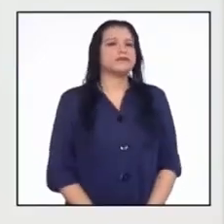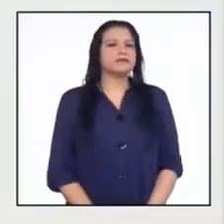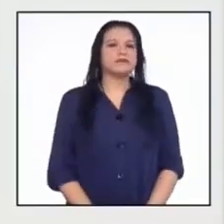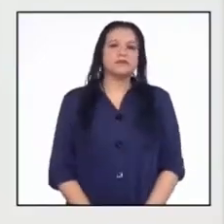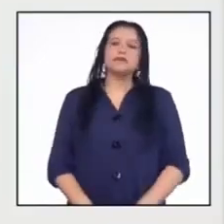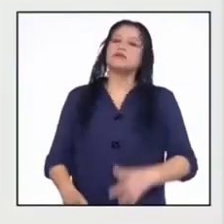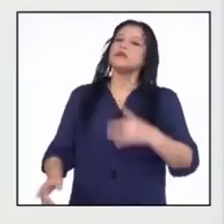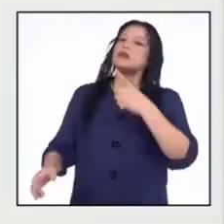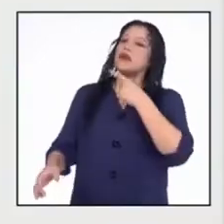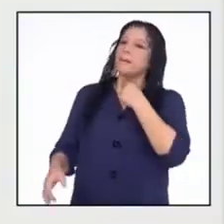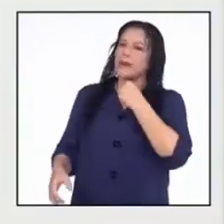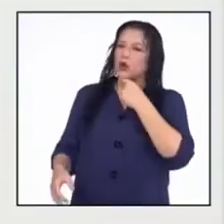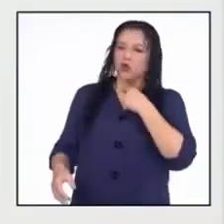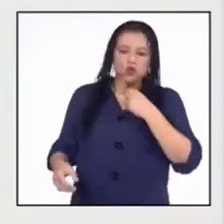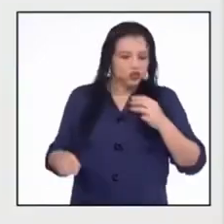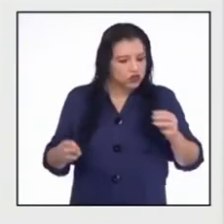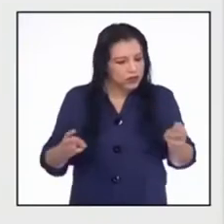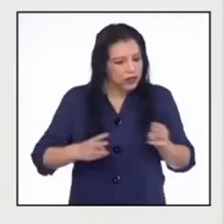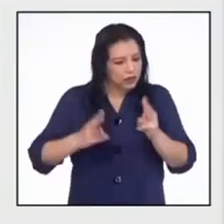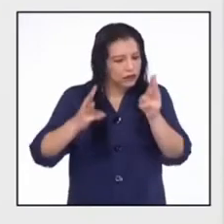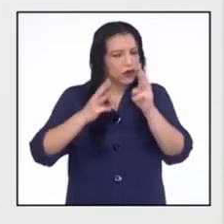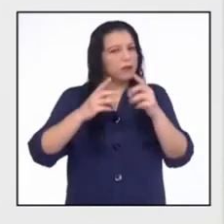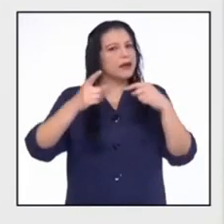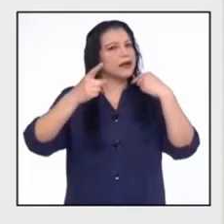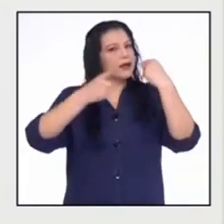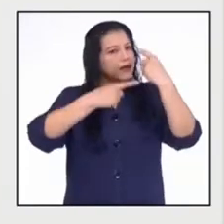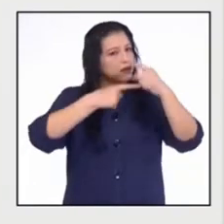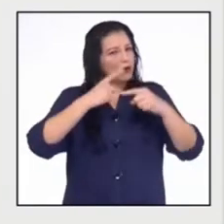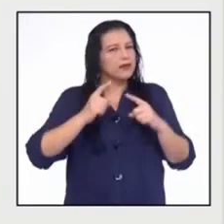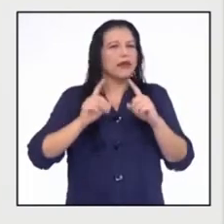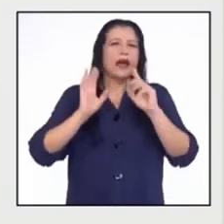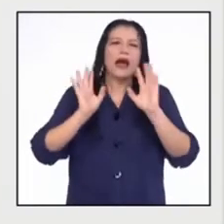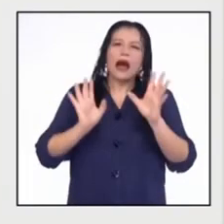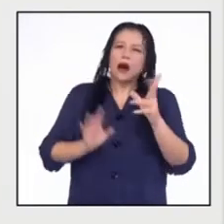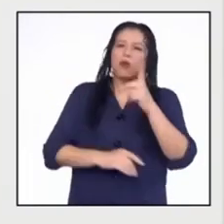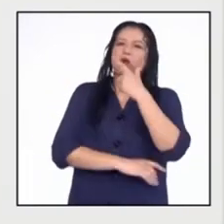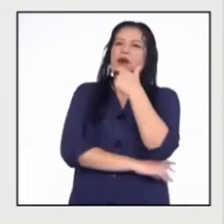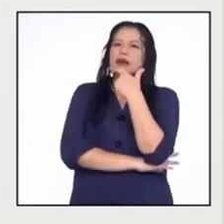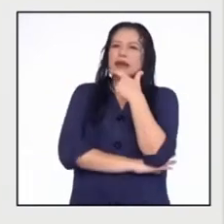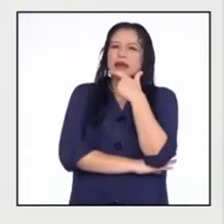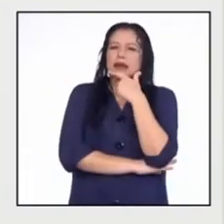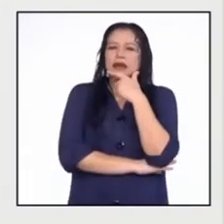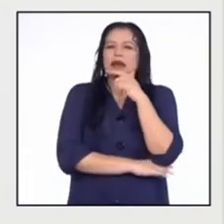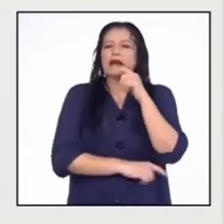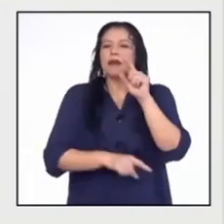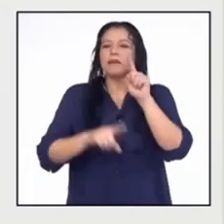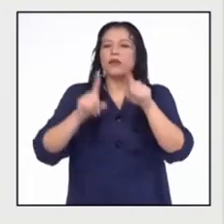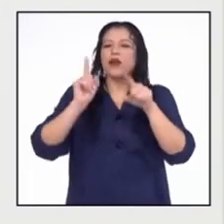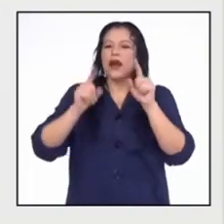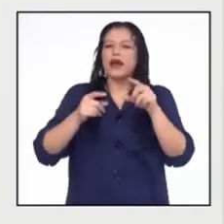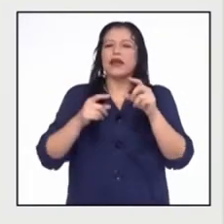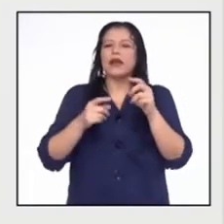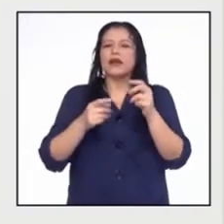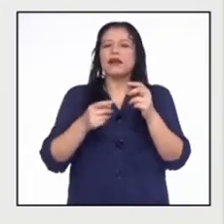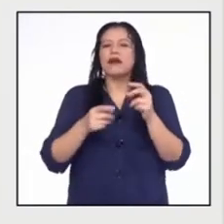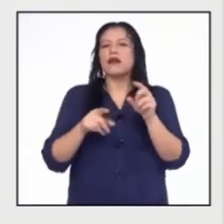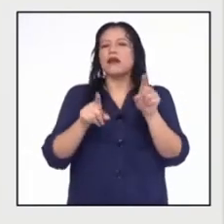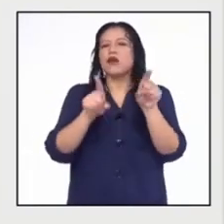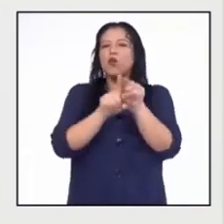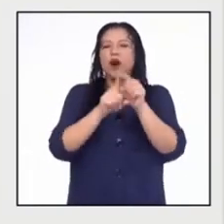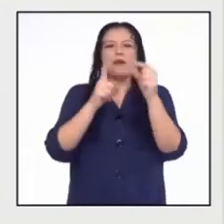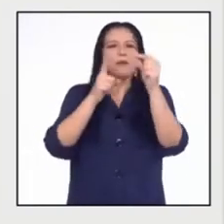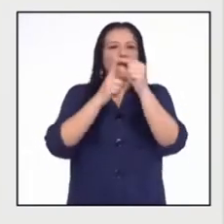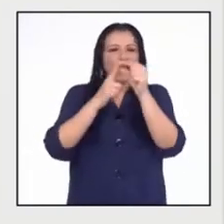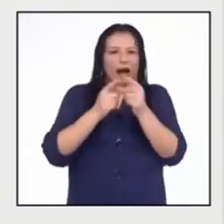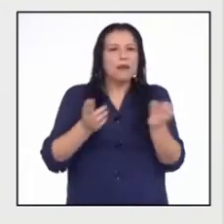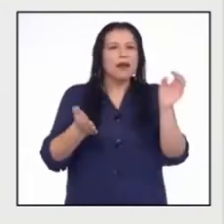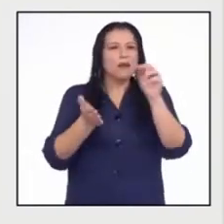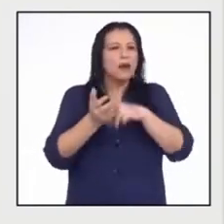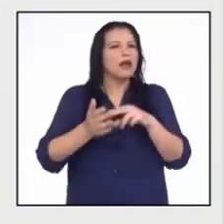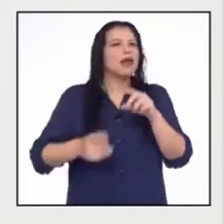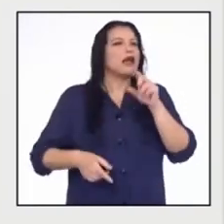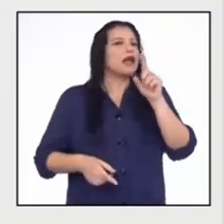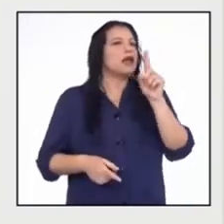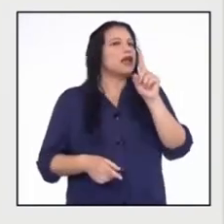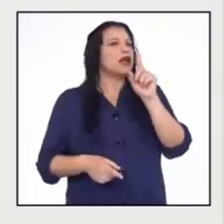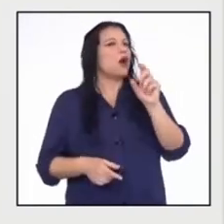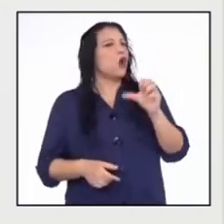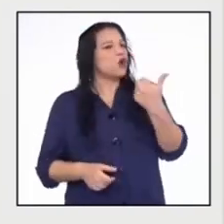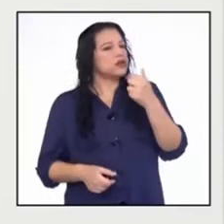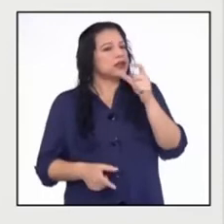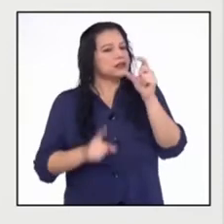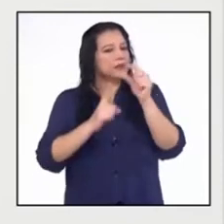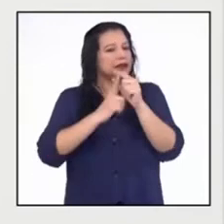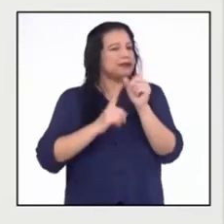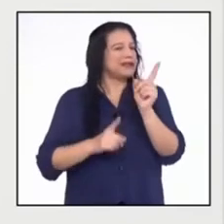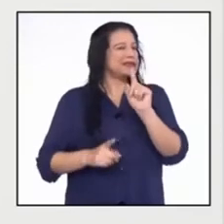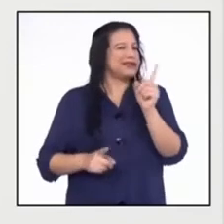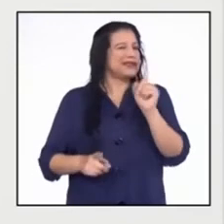Me gusta la forma en que lo cuentas, aunque me pareció que por ahí repetiste algunas palabras y usaste unas que no eran